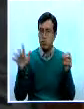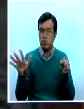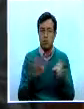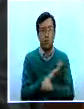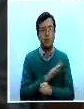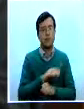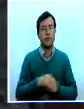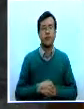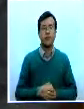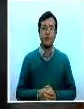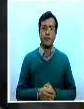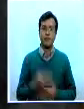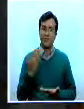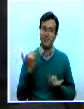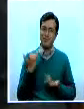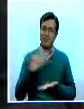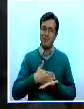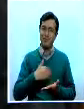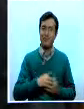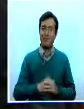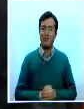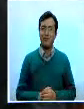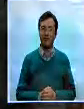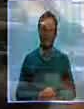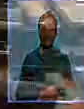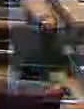normativa secundaria vamos una pausa